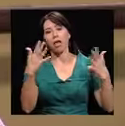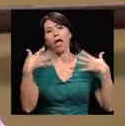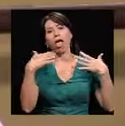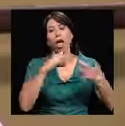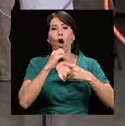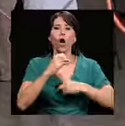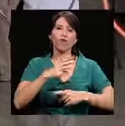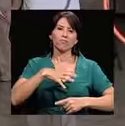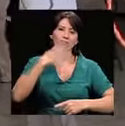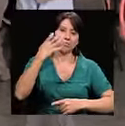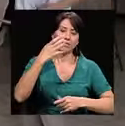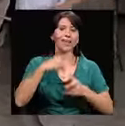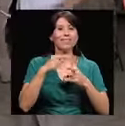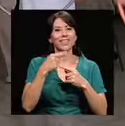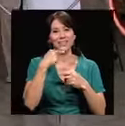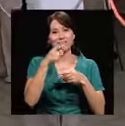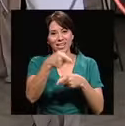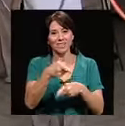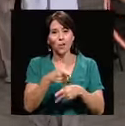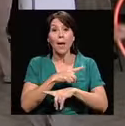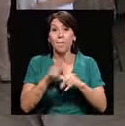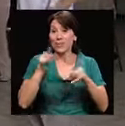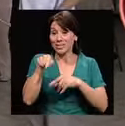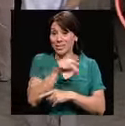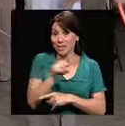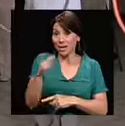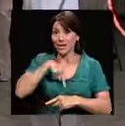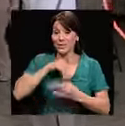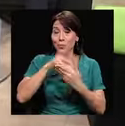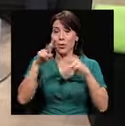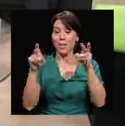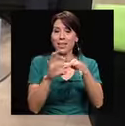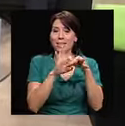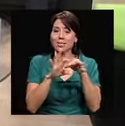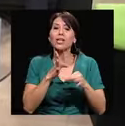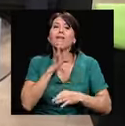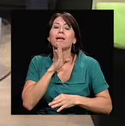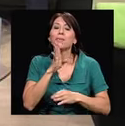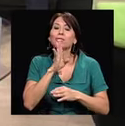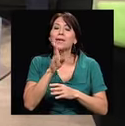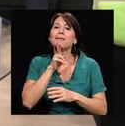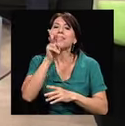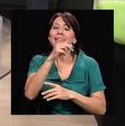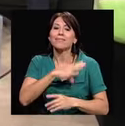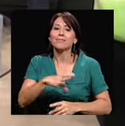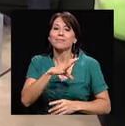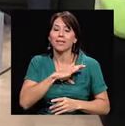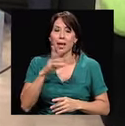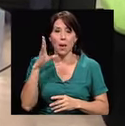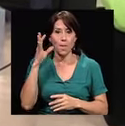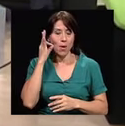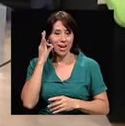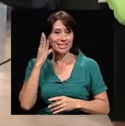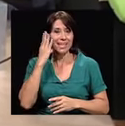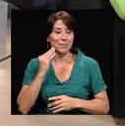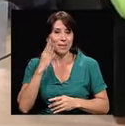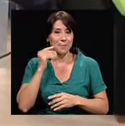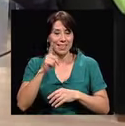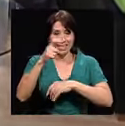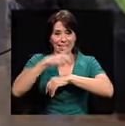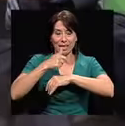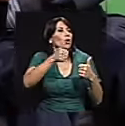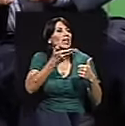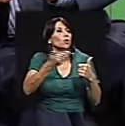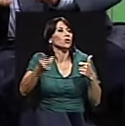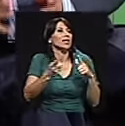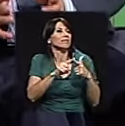excesivo. Esta semana en Nexus hablamos de las verdaderas condiciones en las que las mujeres experimentan el climaterio y la